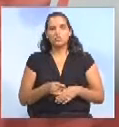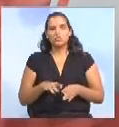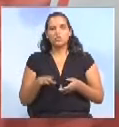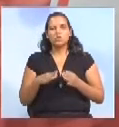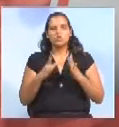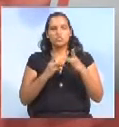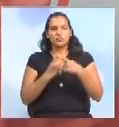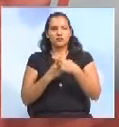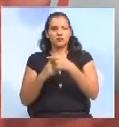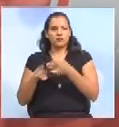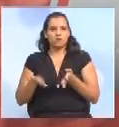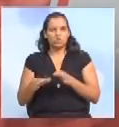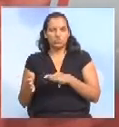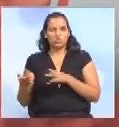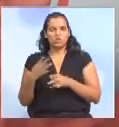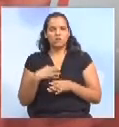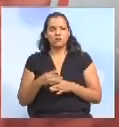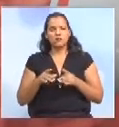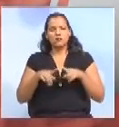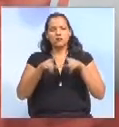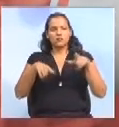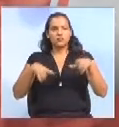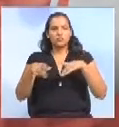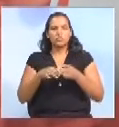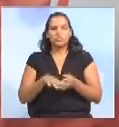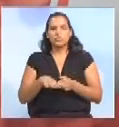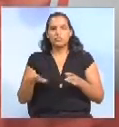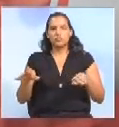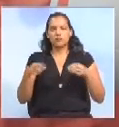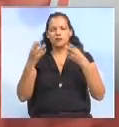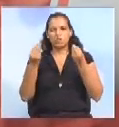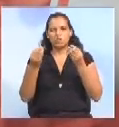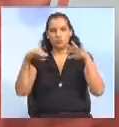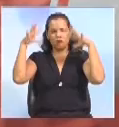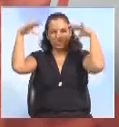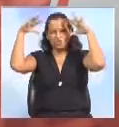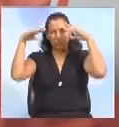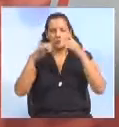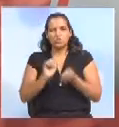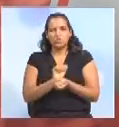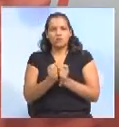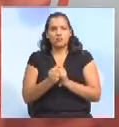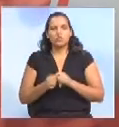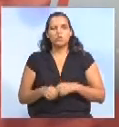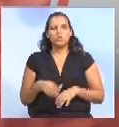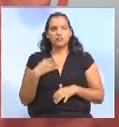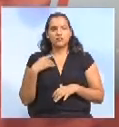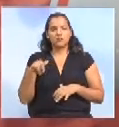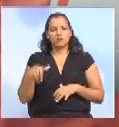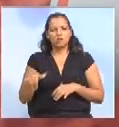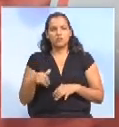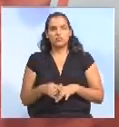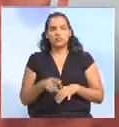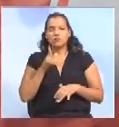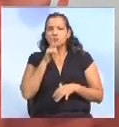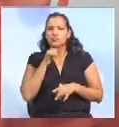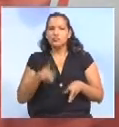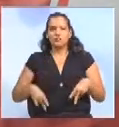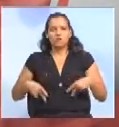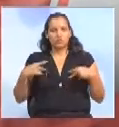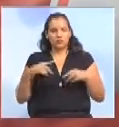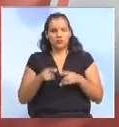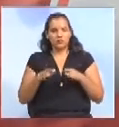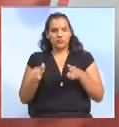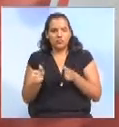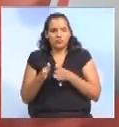Tumbas ubicadas en las partes altas del cementerio general colapsaron con el fuerte aguacero de este sábado. Quienes habitan en los alrededores afirman